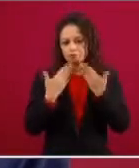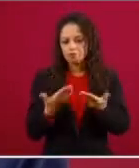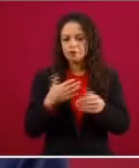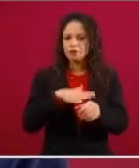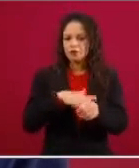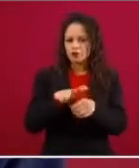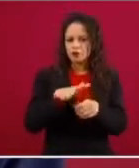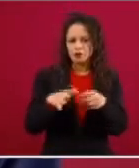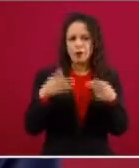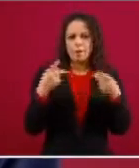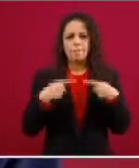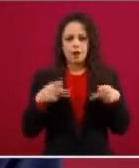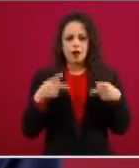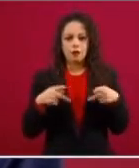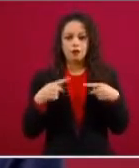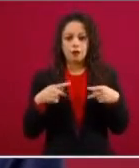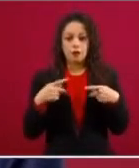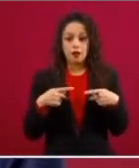de más